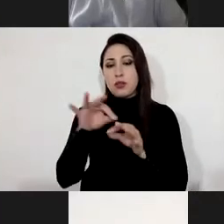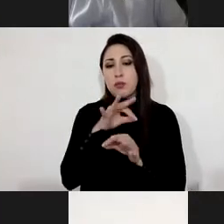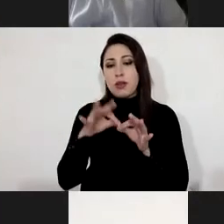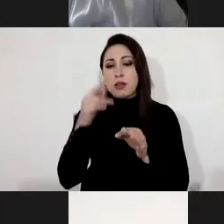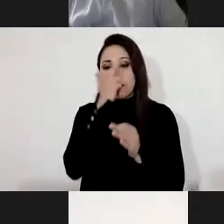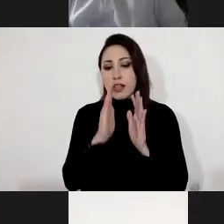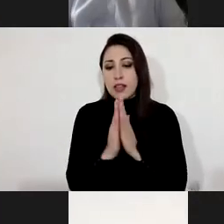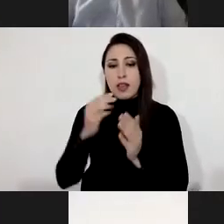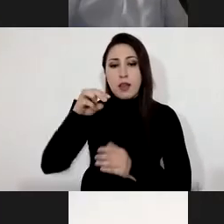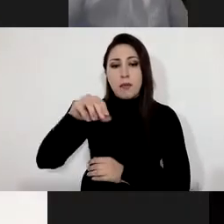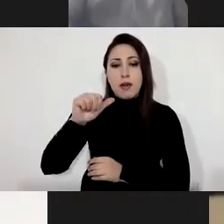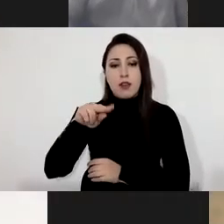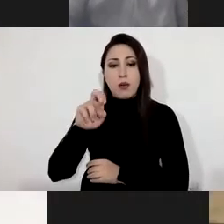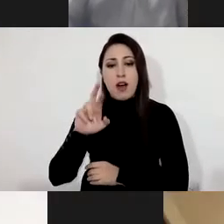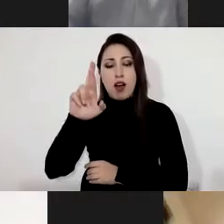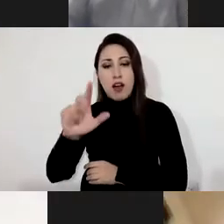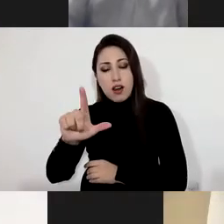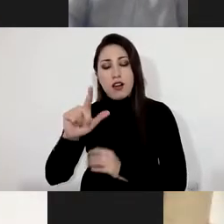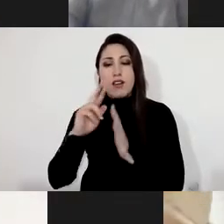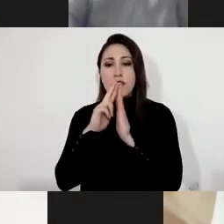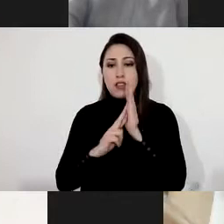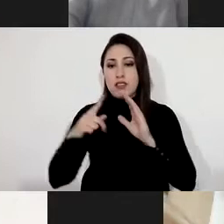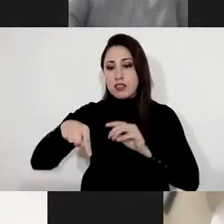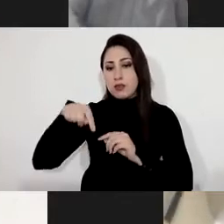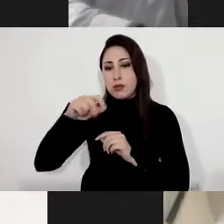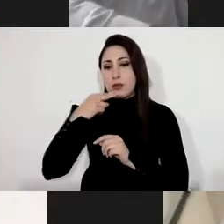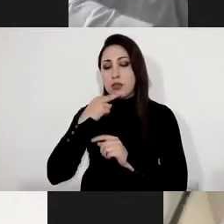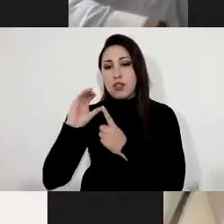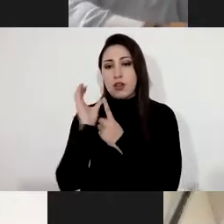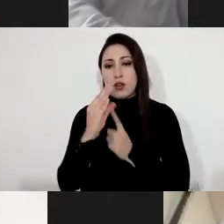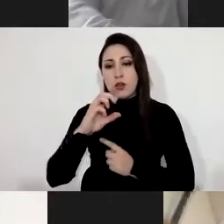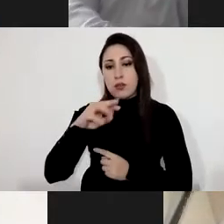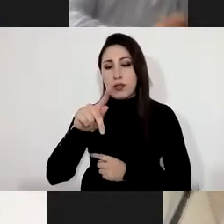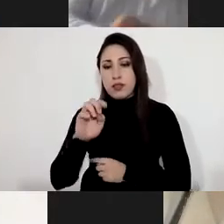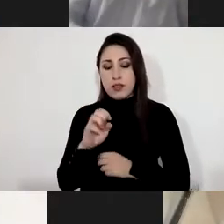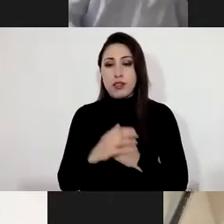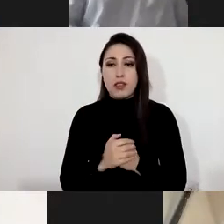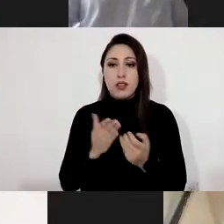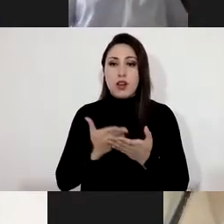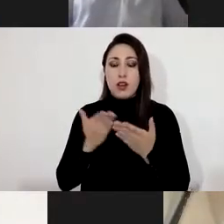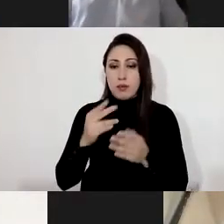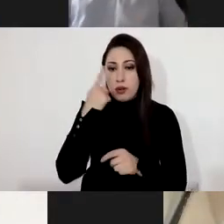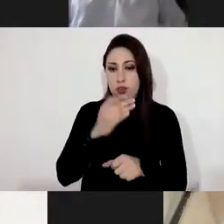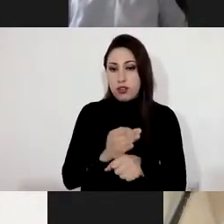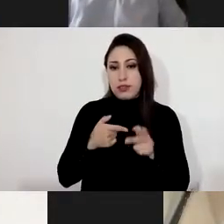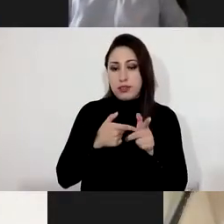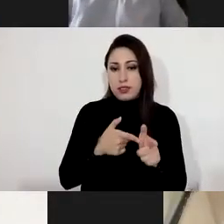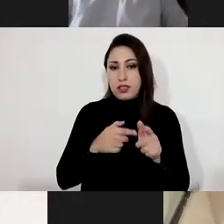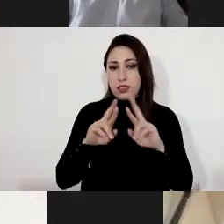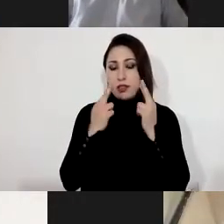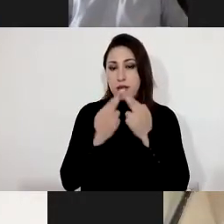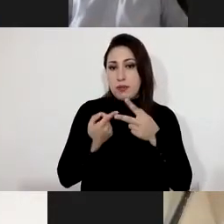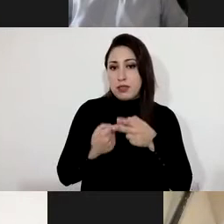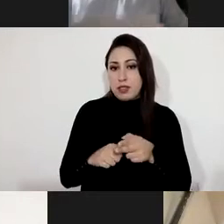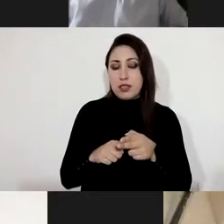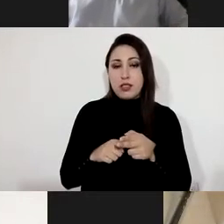de transparencia de este órgano legislativo. Asimismo, con el objeto de dar celeridad a la sesión del día de hoy, se preguntará a los presentes